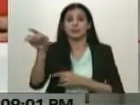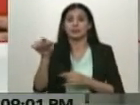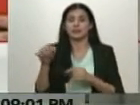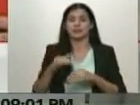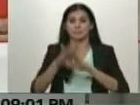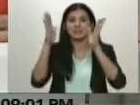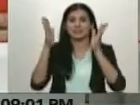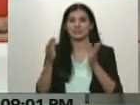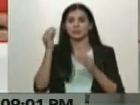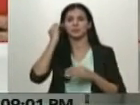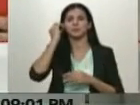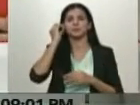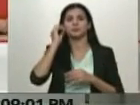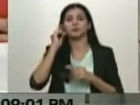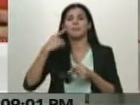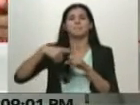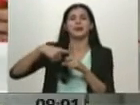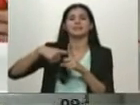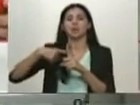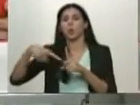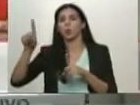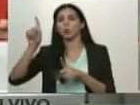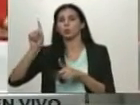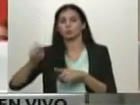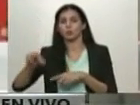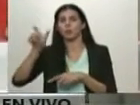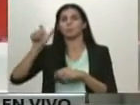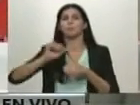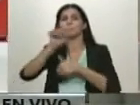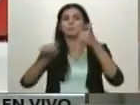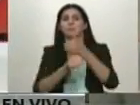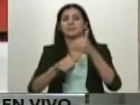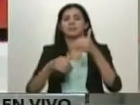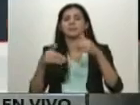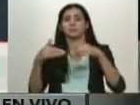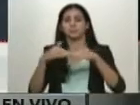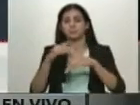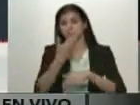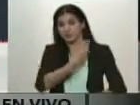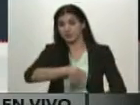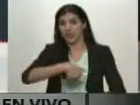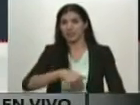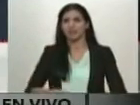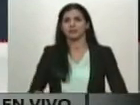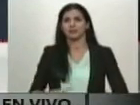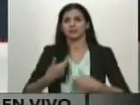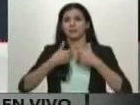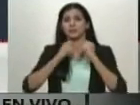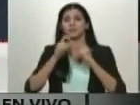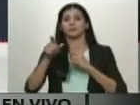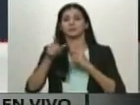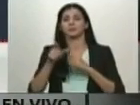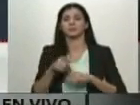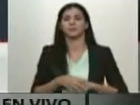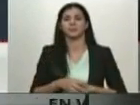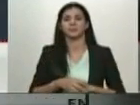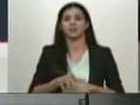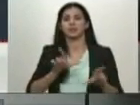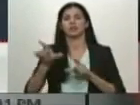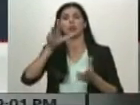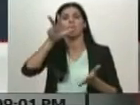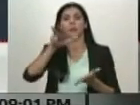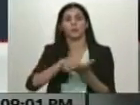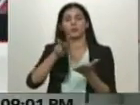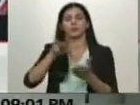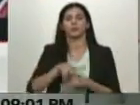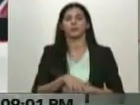junto a otra mente brillante de Aristóbulo Isturiz, bueno, ya tenemos aprobado,